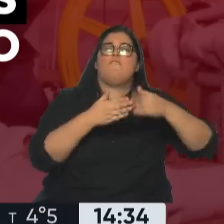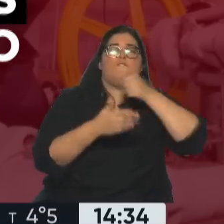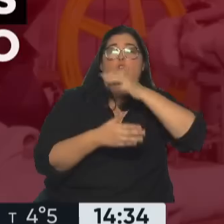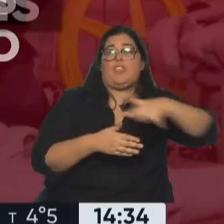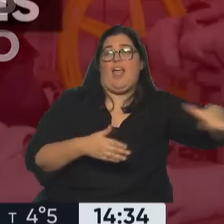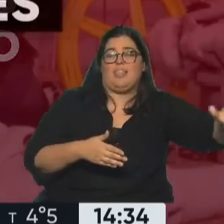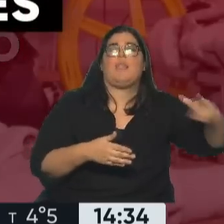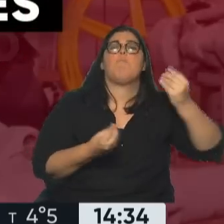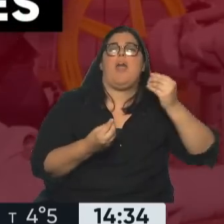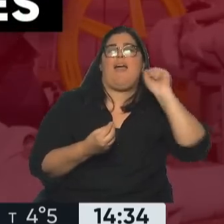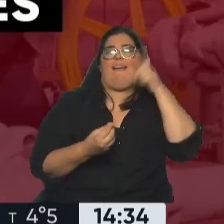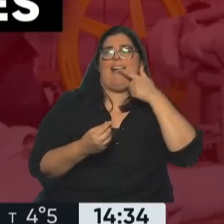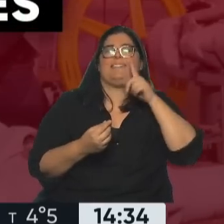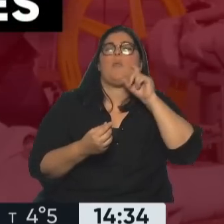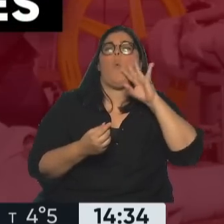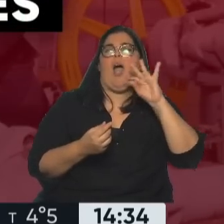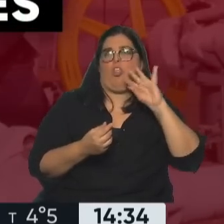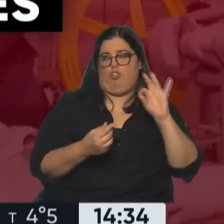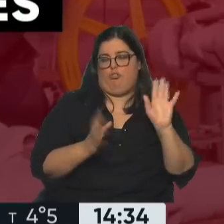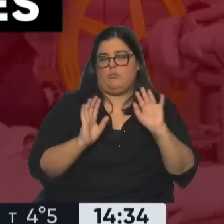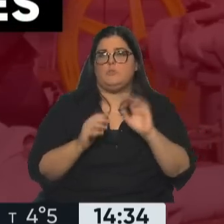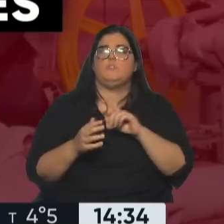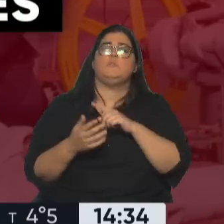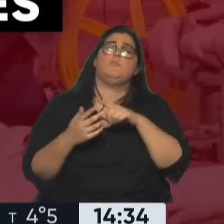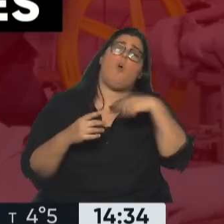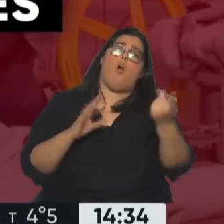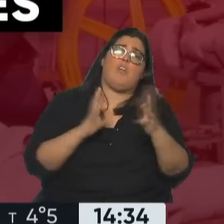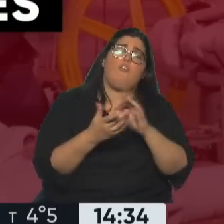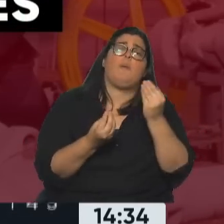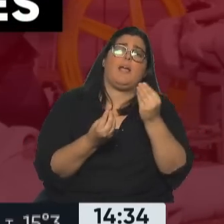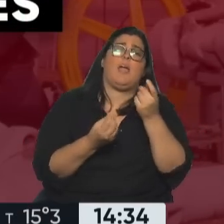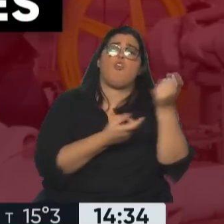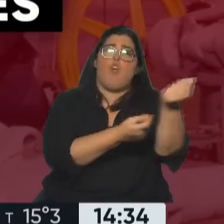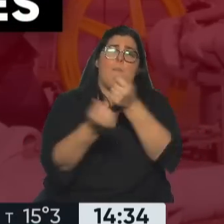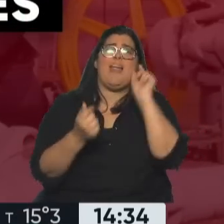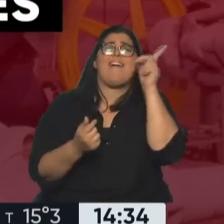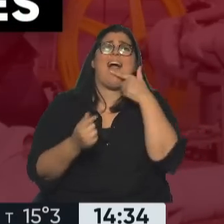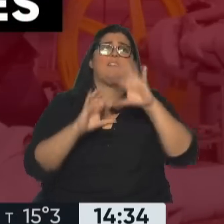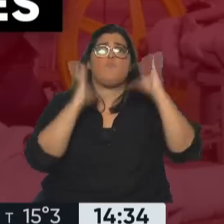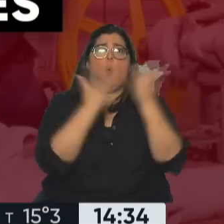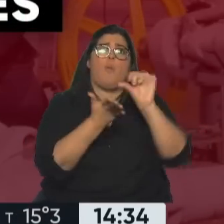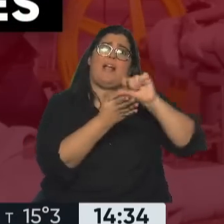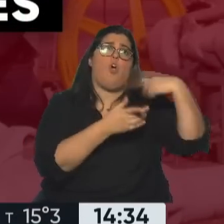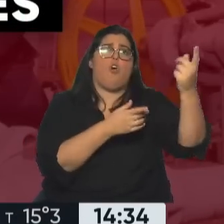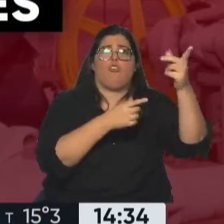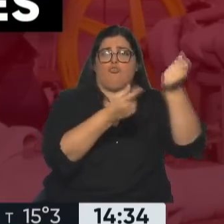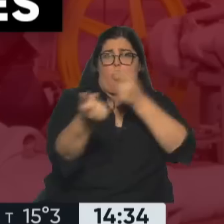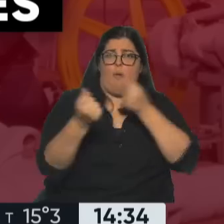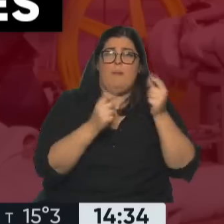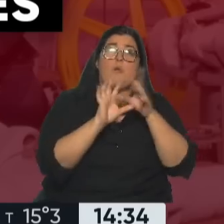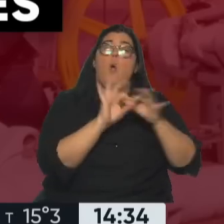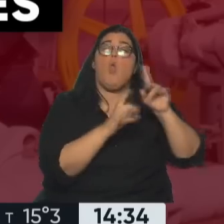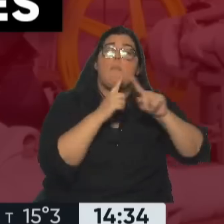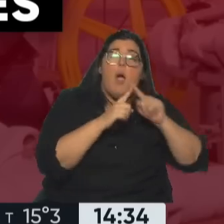licuado. Otra de las opciones sería la compra de gas natural adicional en mercados mundiales, en coordinación, como decíamos recién, con la Unión Europea, y